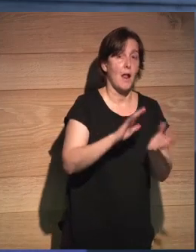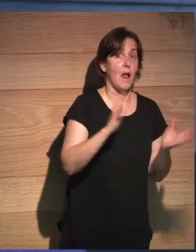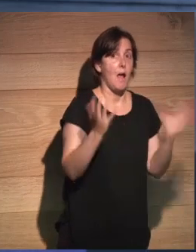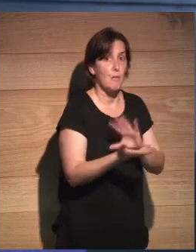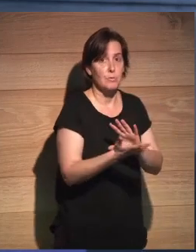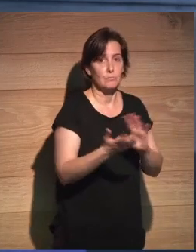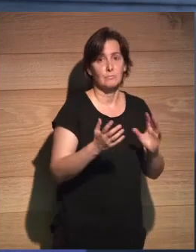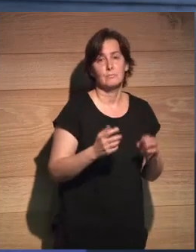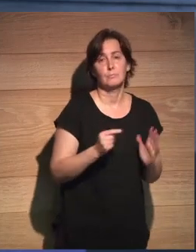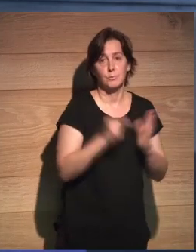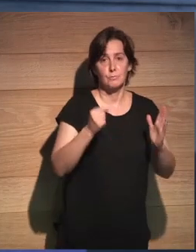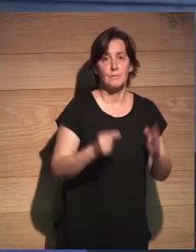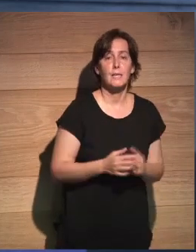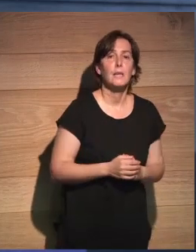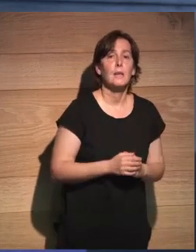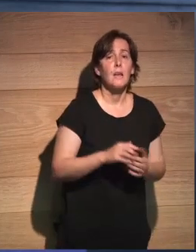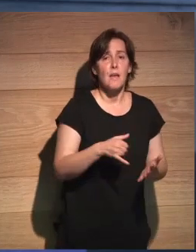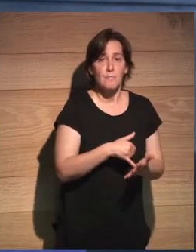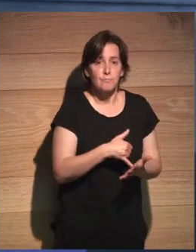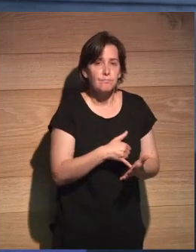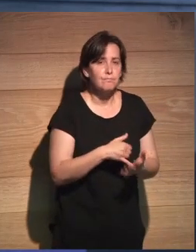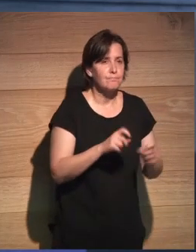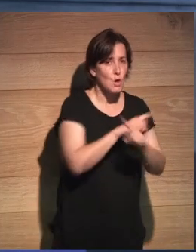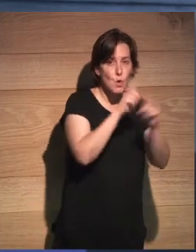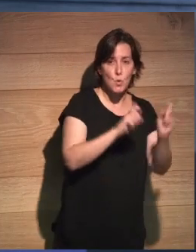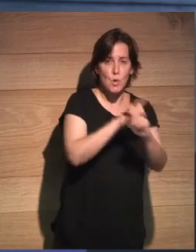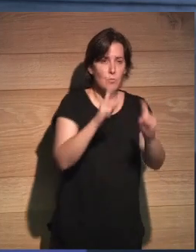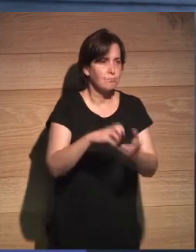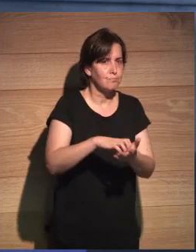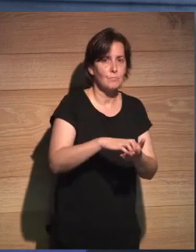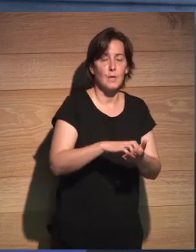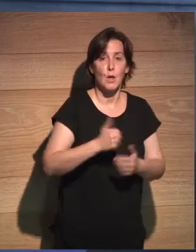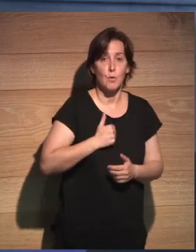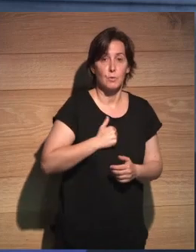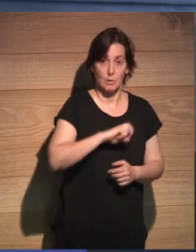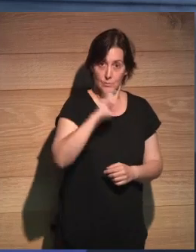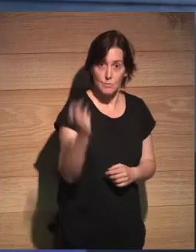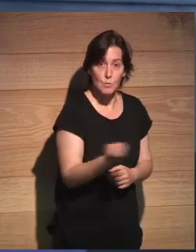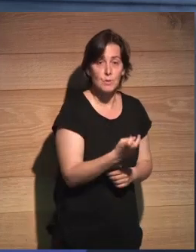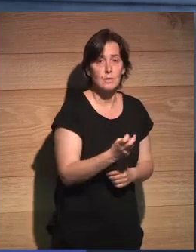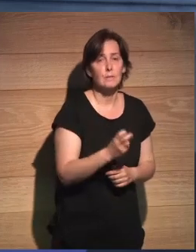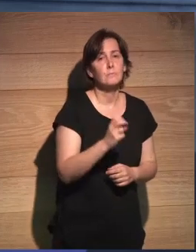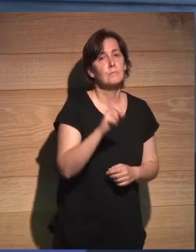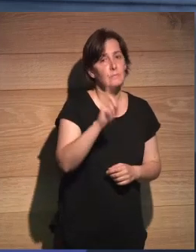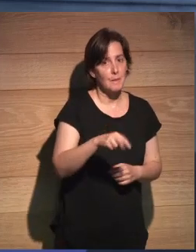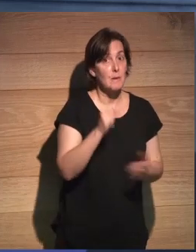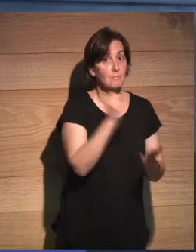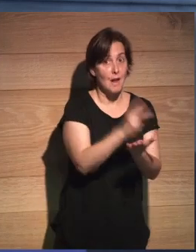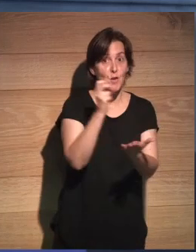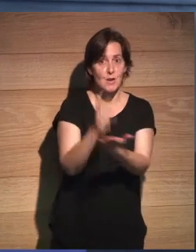tan acelerados, de fragilidad, de incertidumbres, de enormes oportunidades, pero también de muchísimos